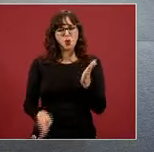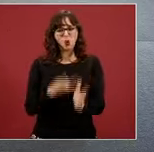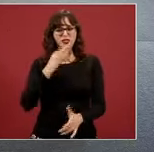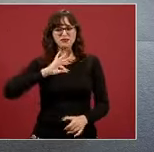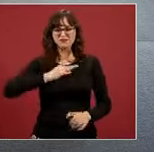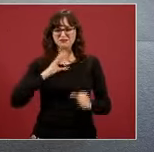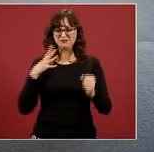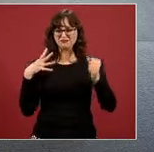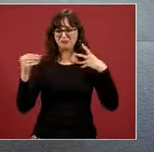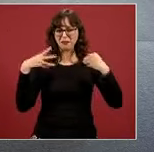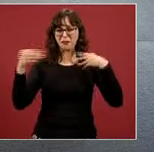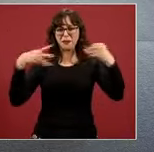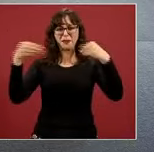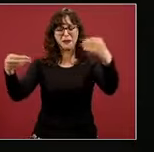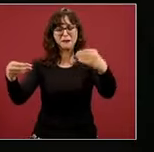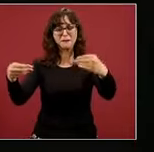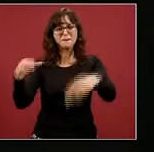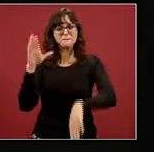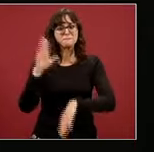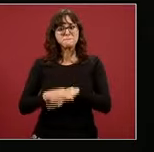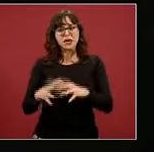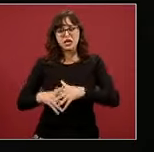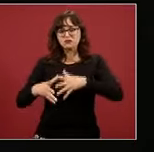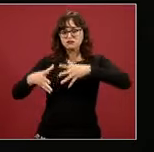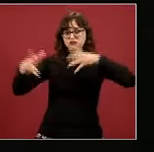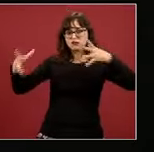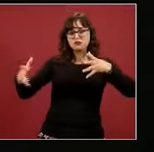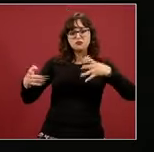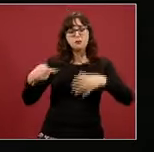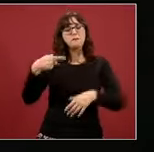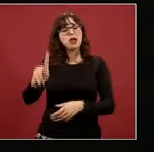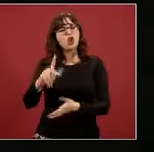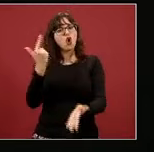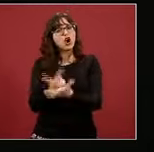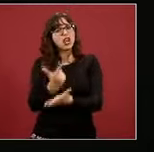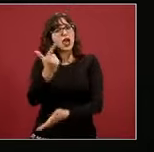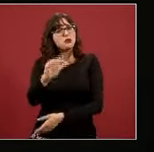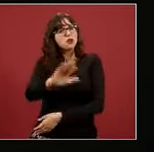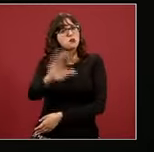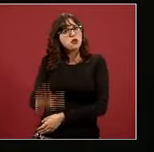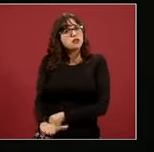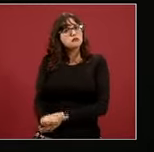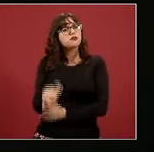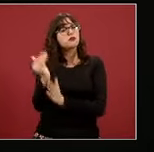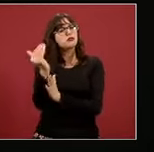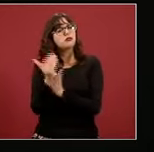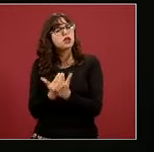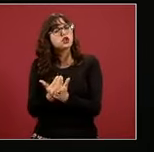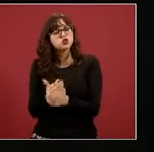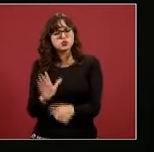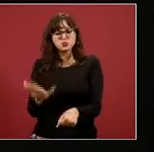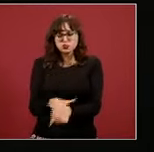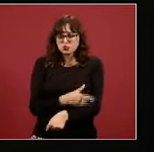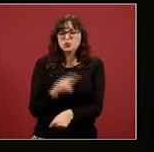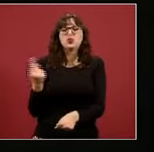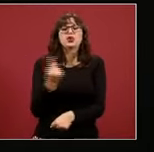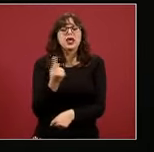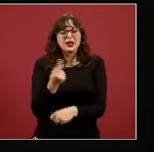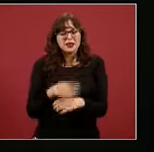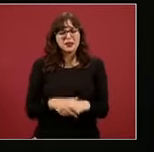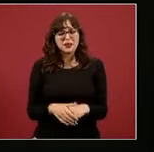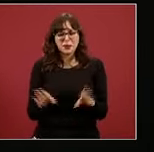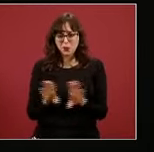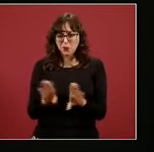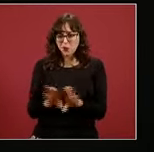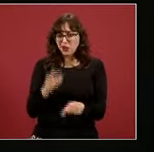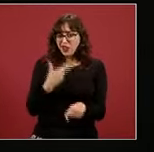casos, pero un nivel de letalidad mucho menor, ¿no? Si esto es un poco por las medidas que han ido adoptando, ¿no? Porque esto ha permitido